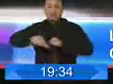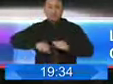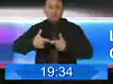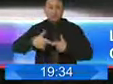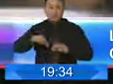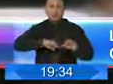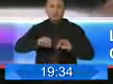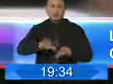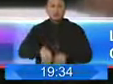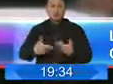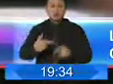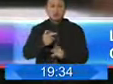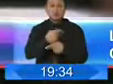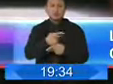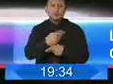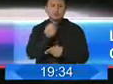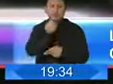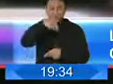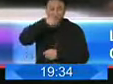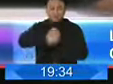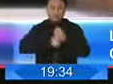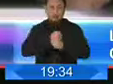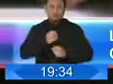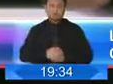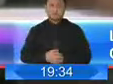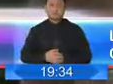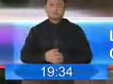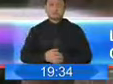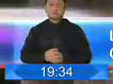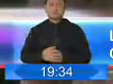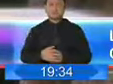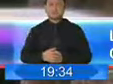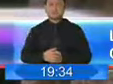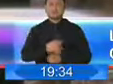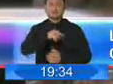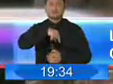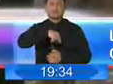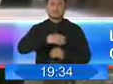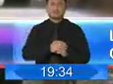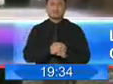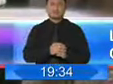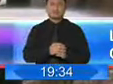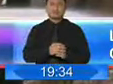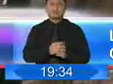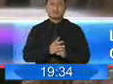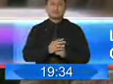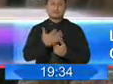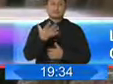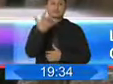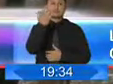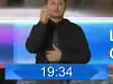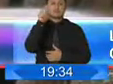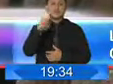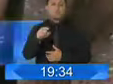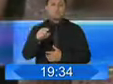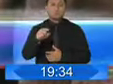explica su producción de alimentos en este año. Nosotros tenemos actualmente una producción mensual de alrededor de 15.000